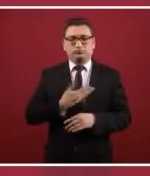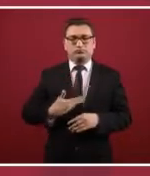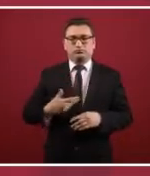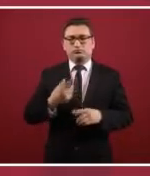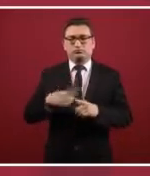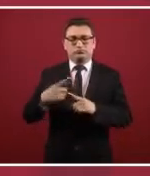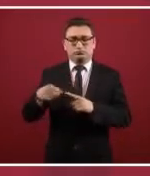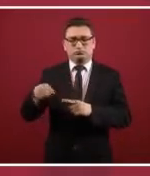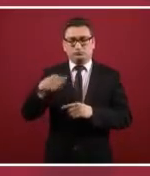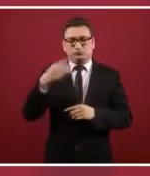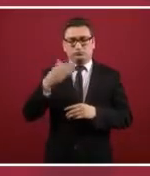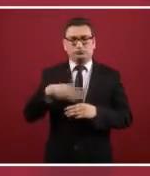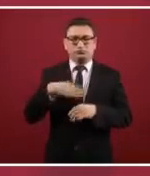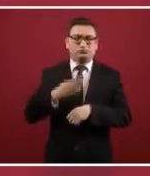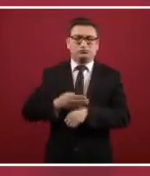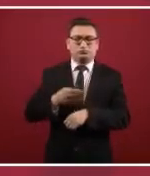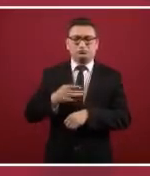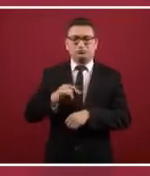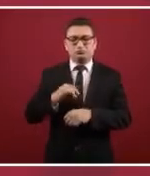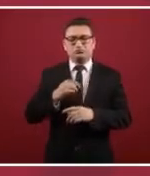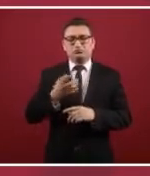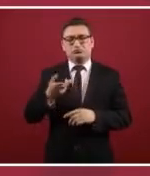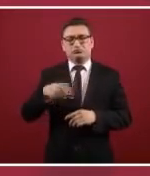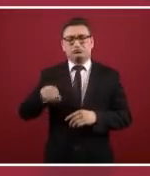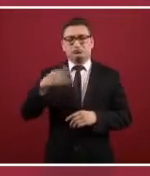les castiga y se